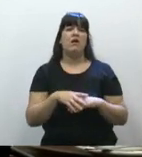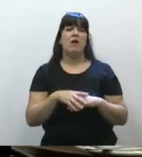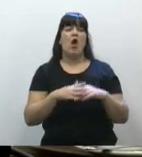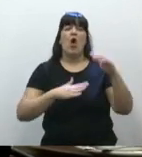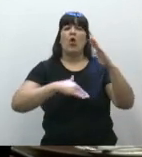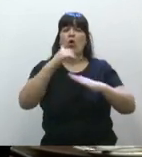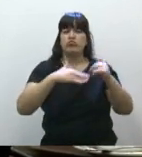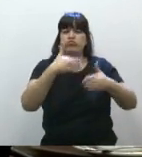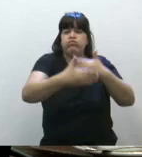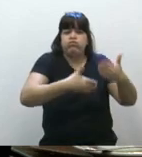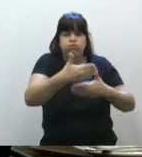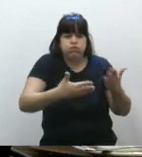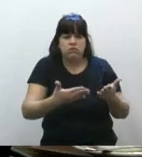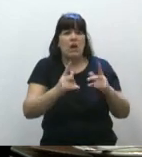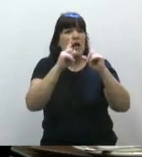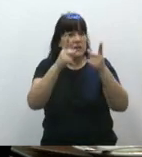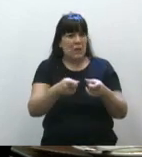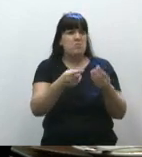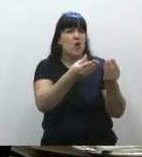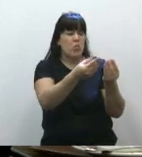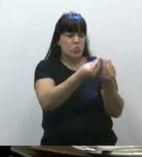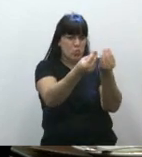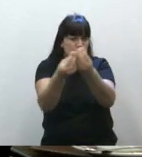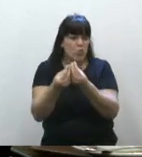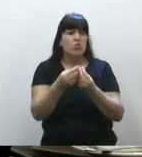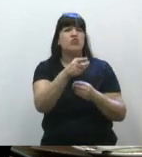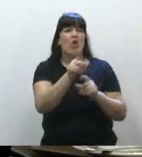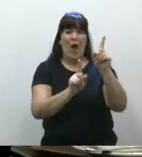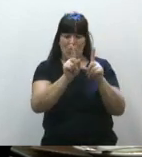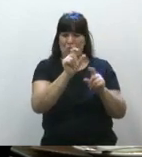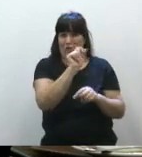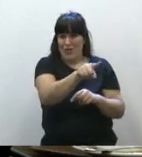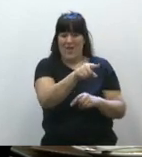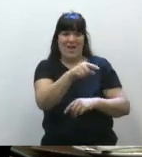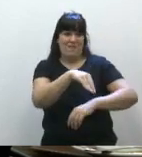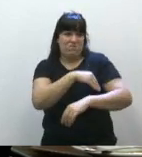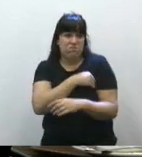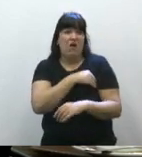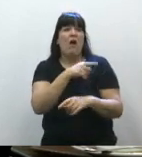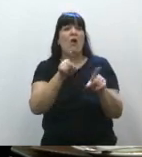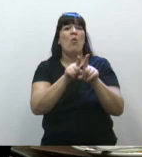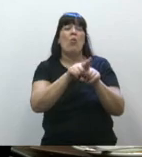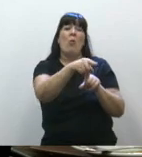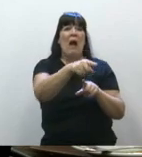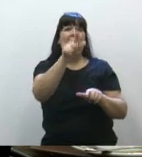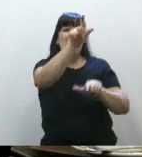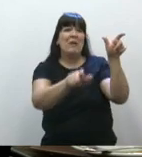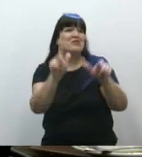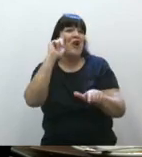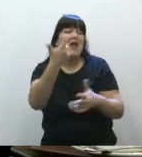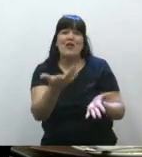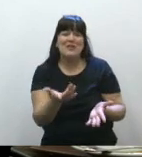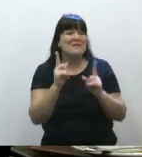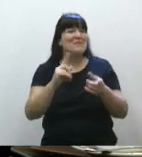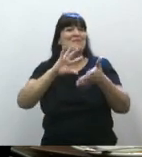también juegan muchos de ellos algunos de ellos con la inocencia de la gente como dice la canción